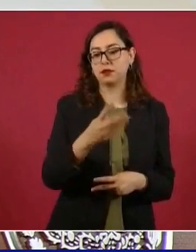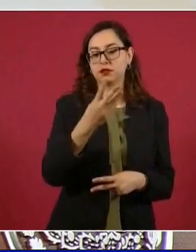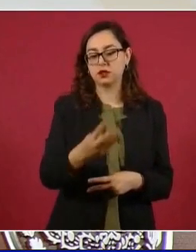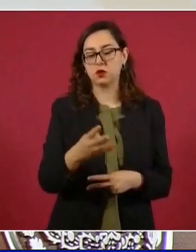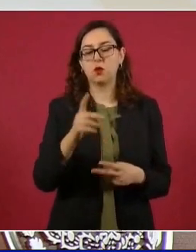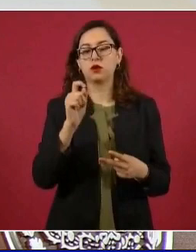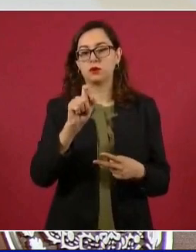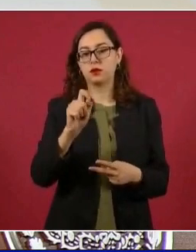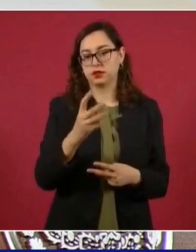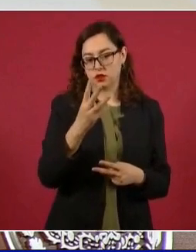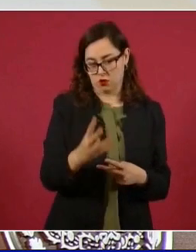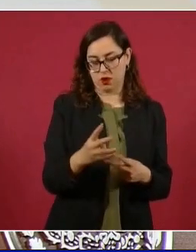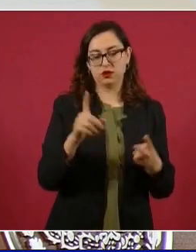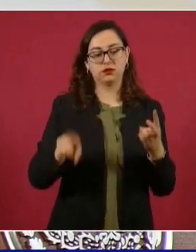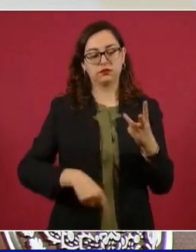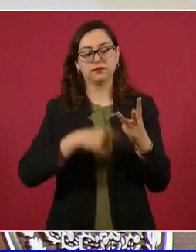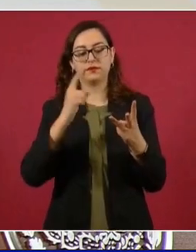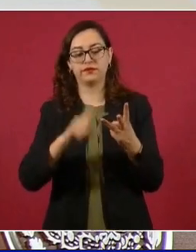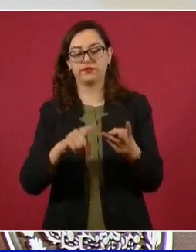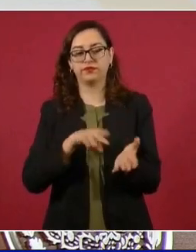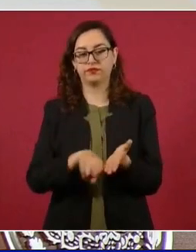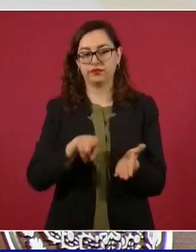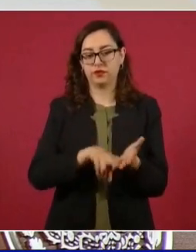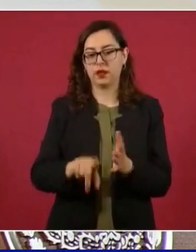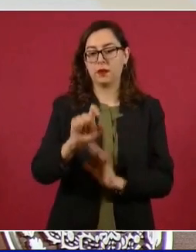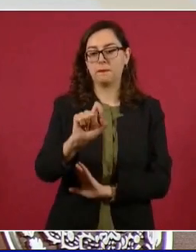24 pesos con 4 centavos y el precio del diésel